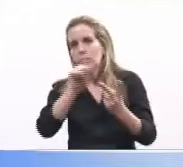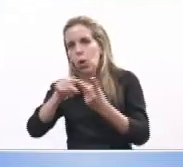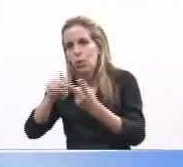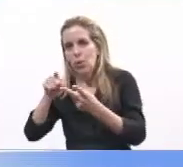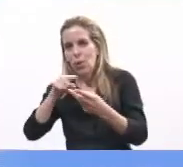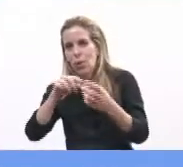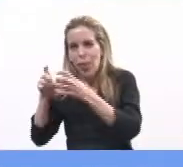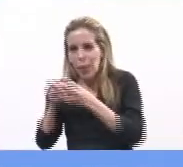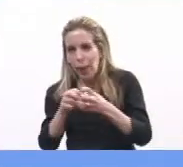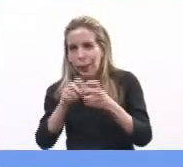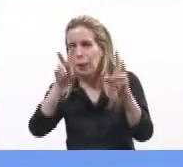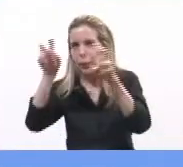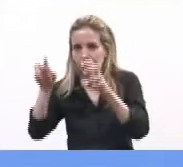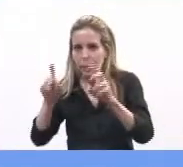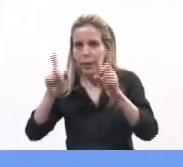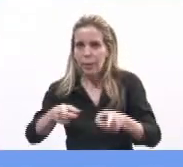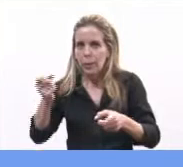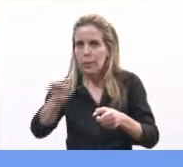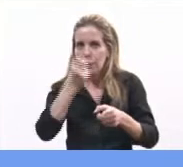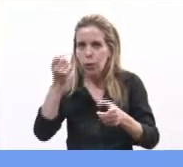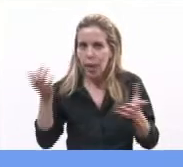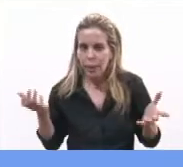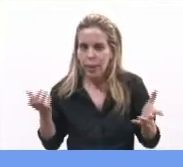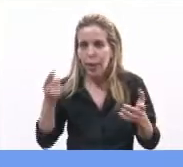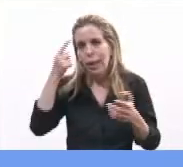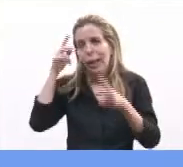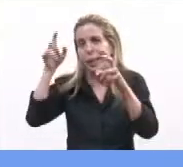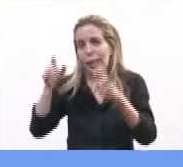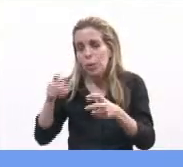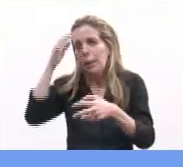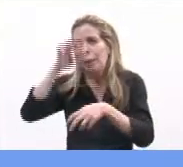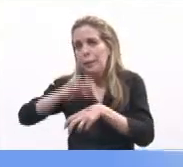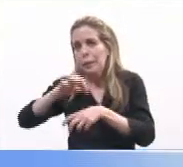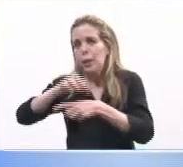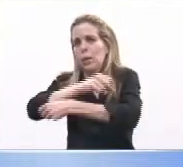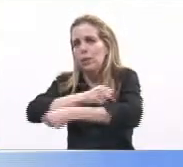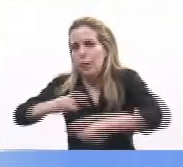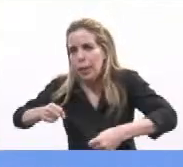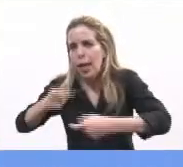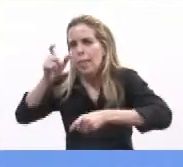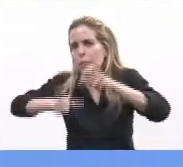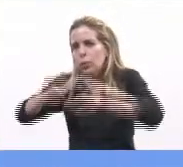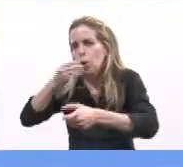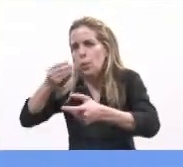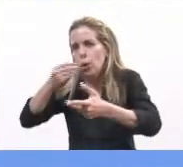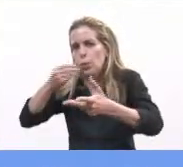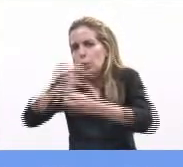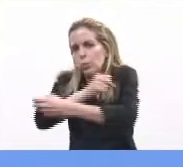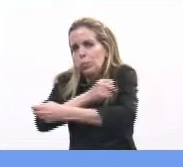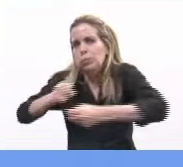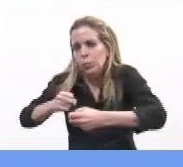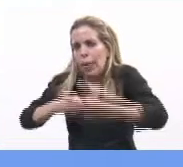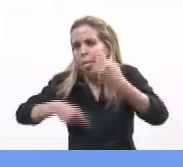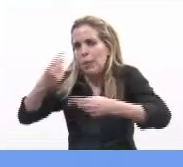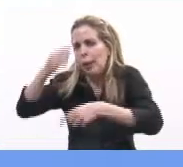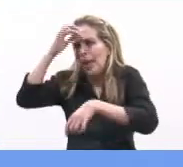debate obviamente que la obesidad y el sobrepeso y las enfermedades